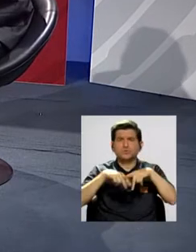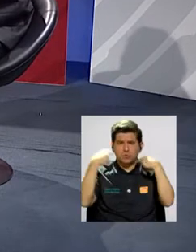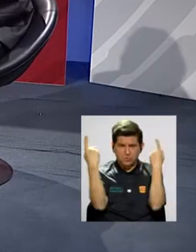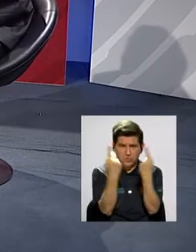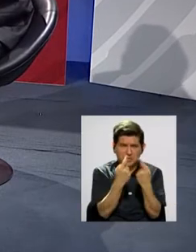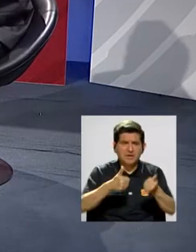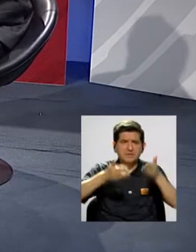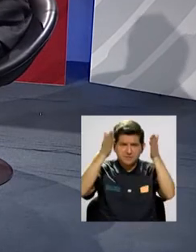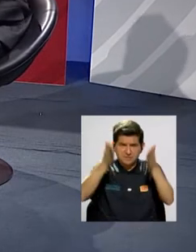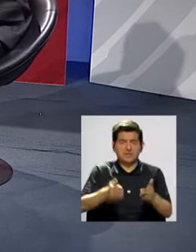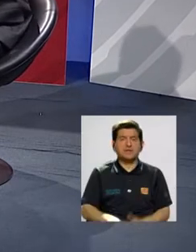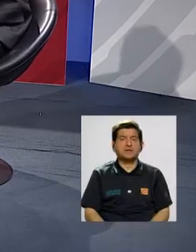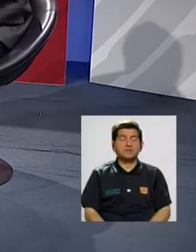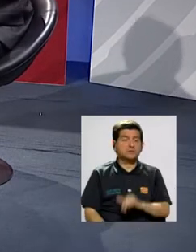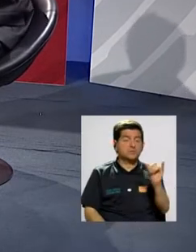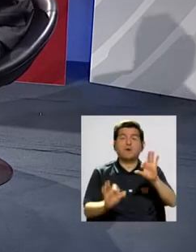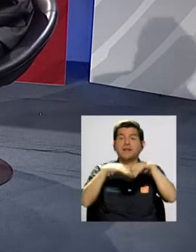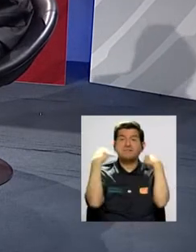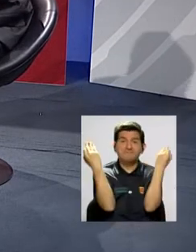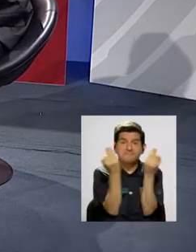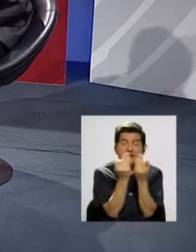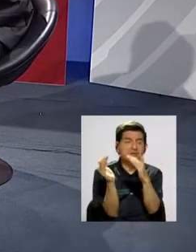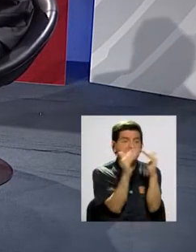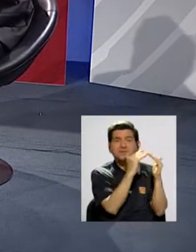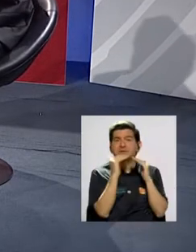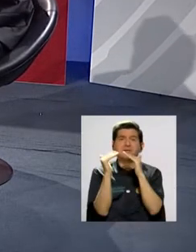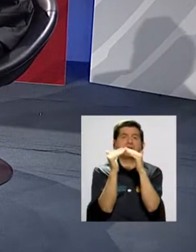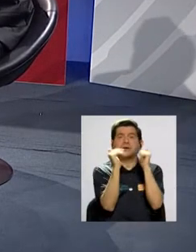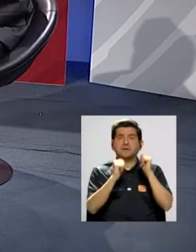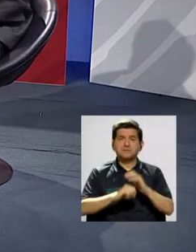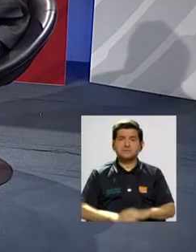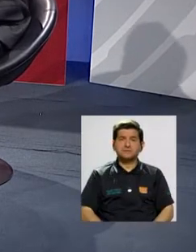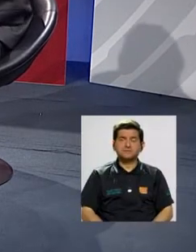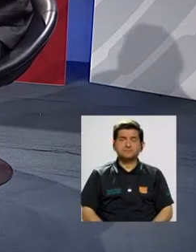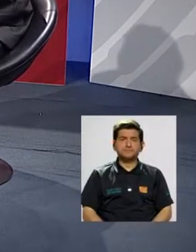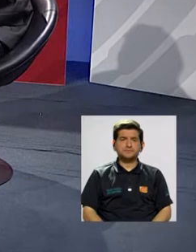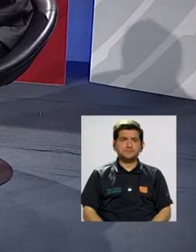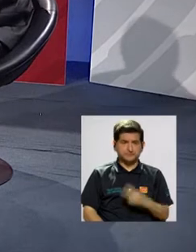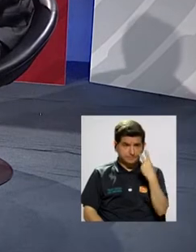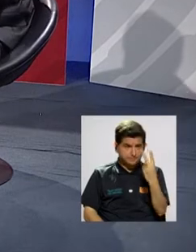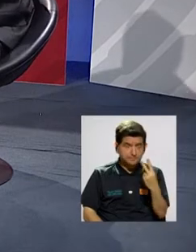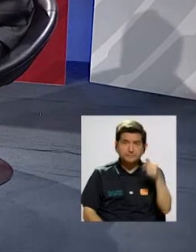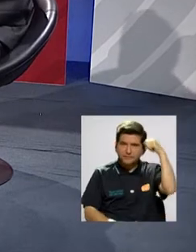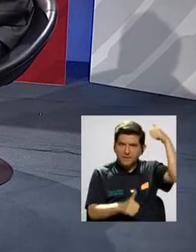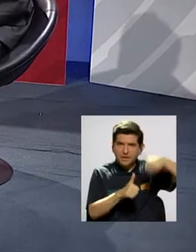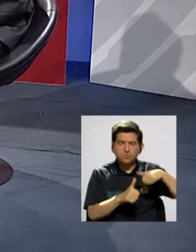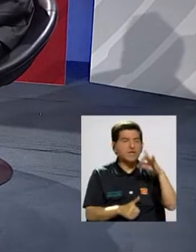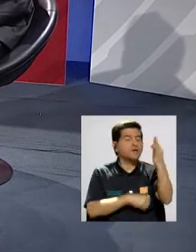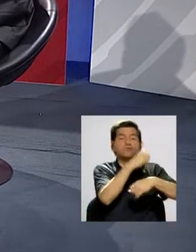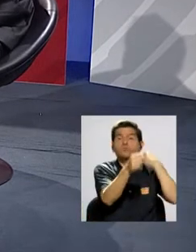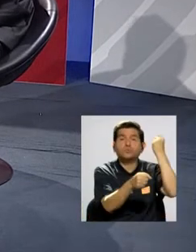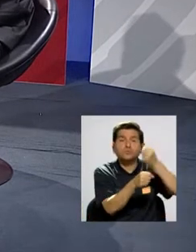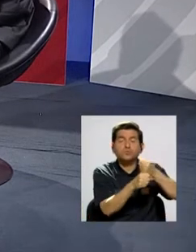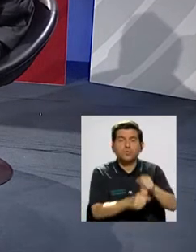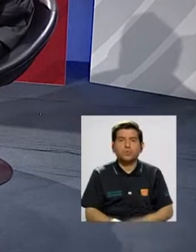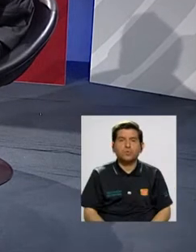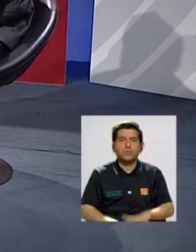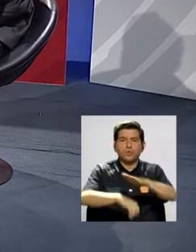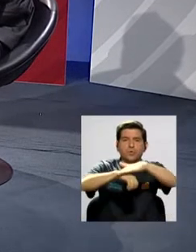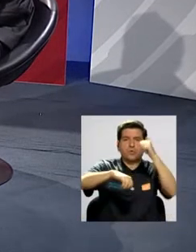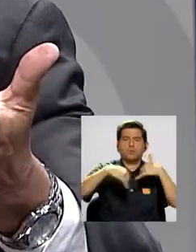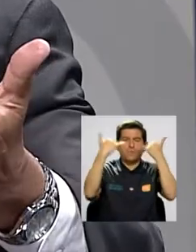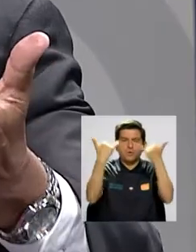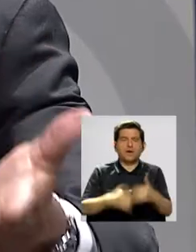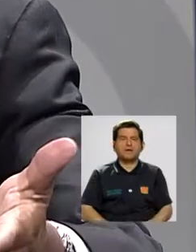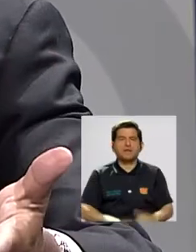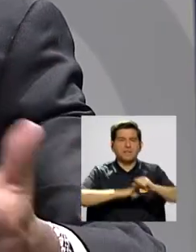y los candidatos, sino entre familias, en comunidades. Fíjese que no podemos olvidar que el año entrante va a ser convocada ya